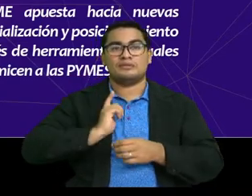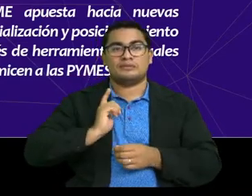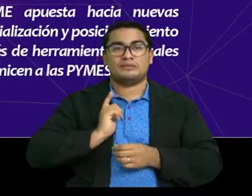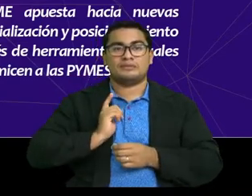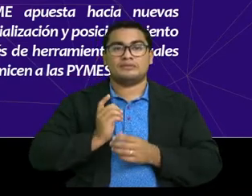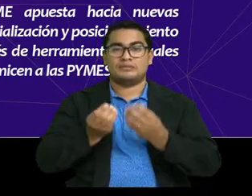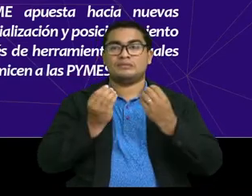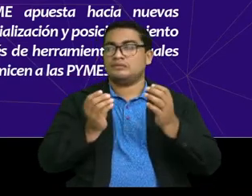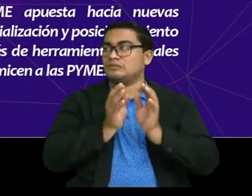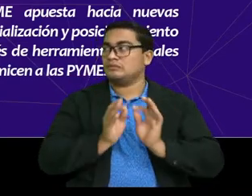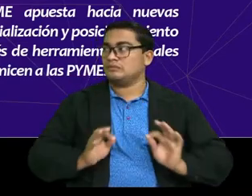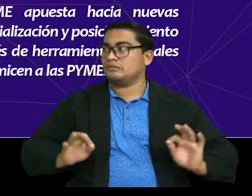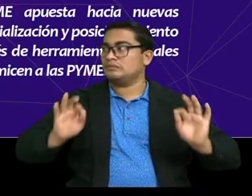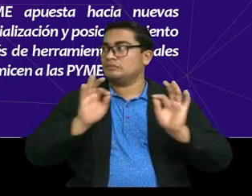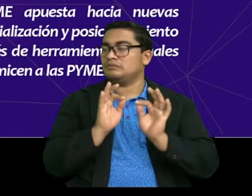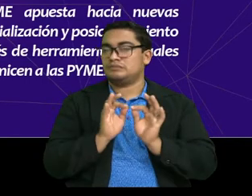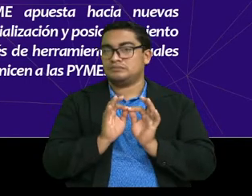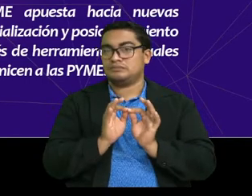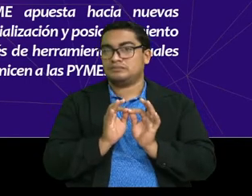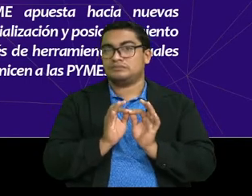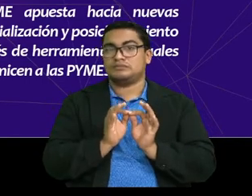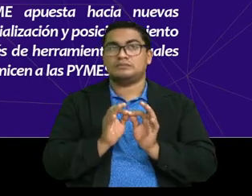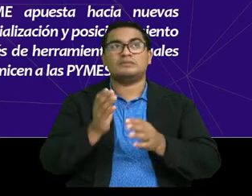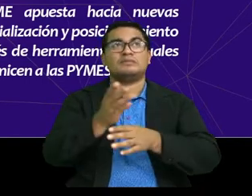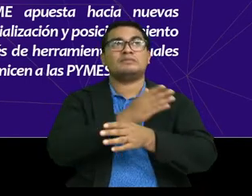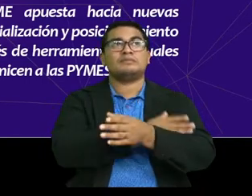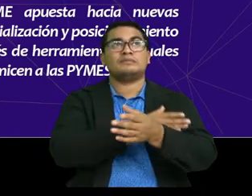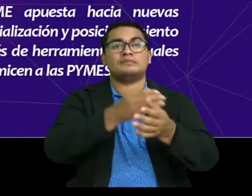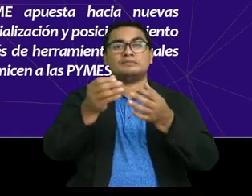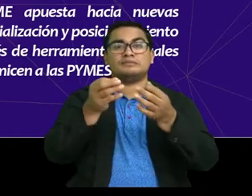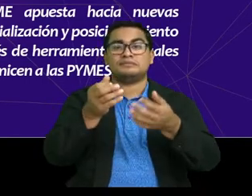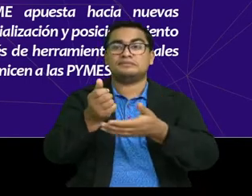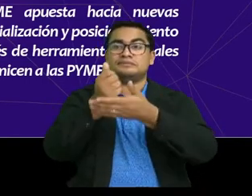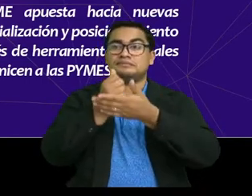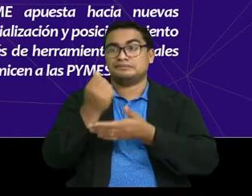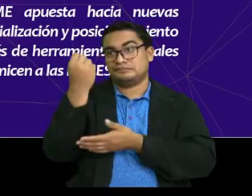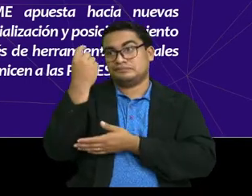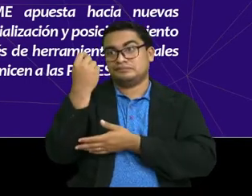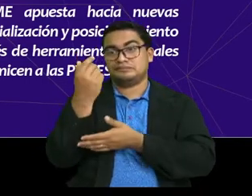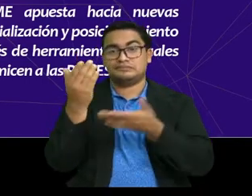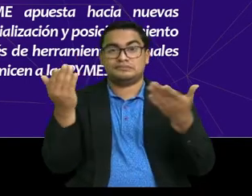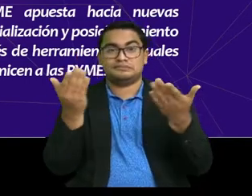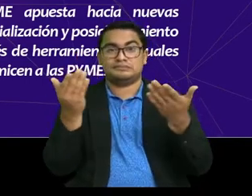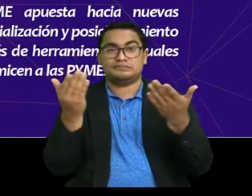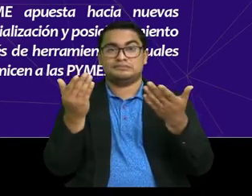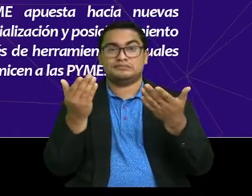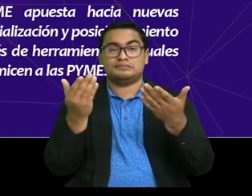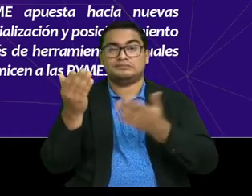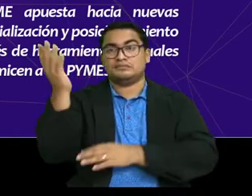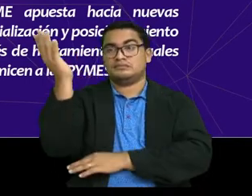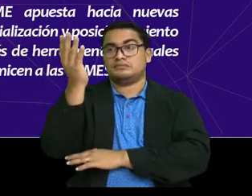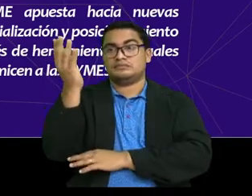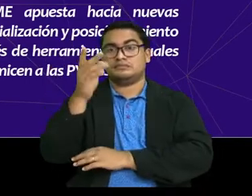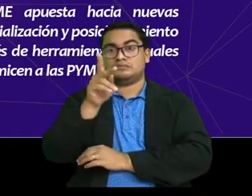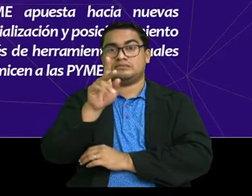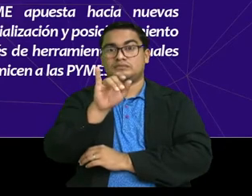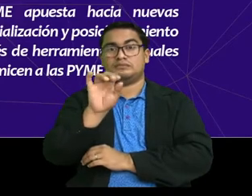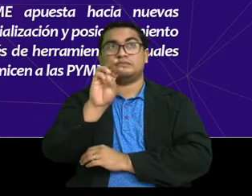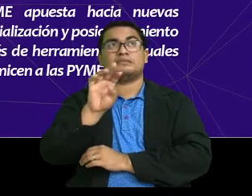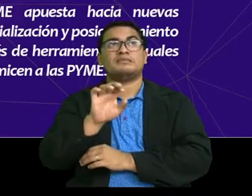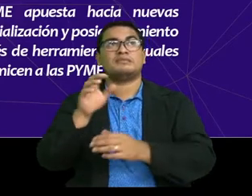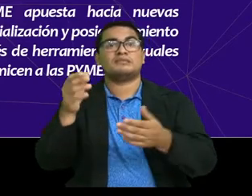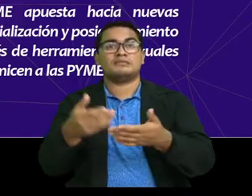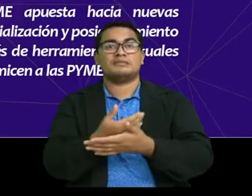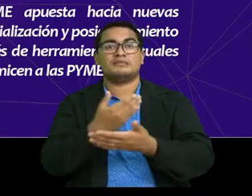Muy importante ese espacio y esa aclaración que usted está dando, porque nos ayuda a entender que en paralelo a Expo Pyme se van a desarrollar otro